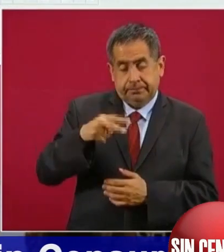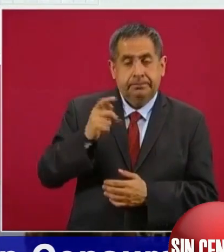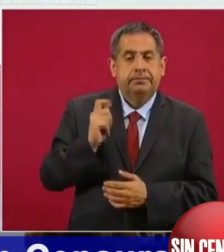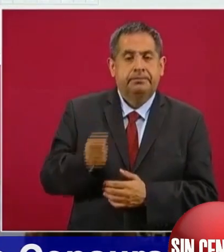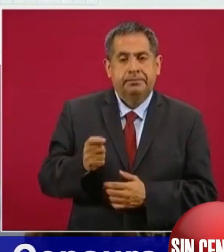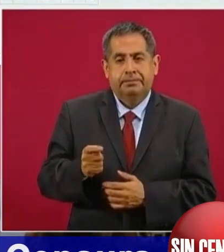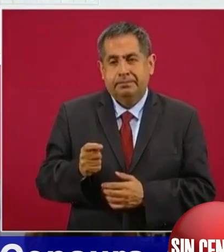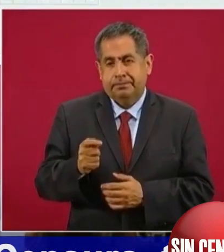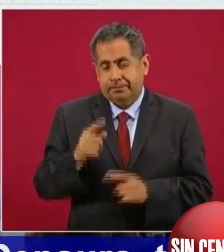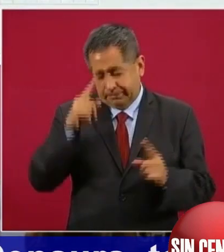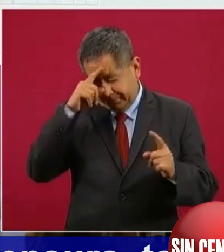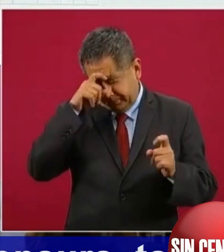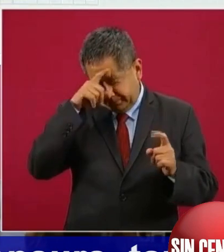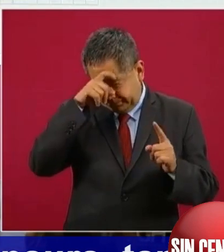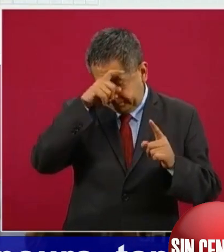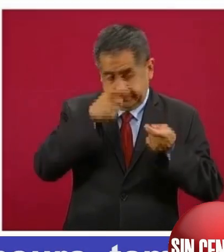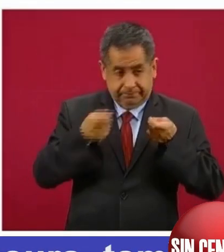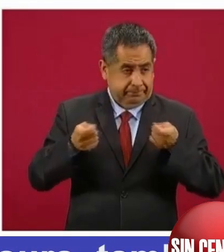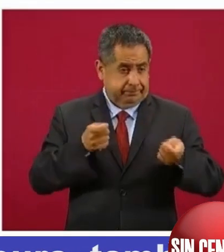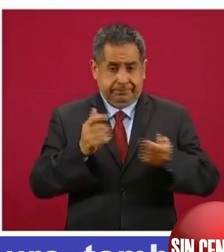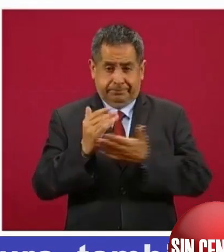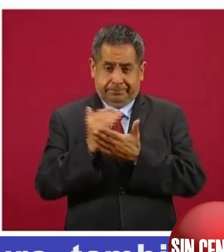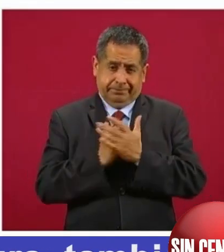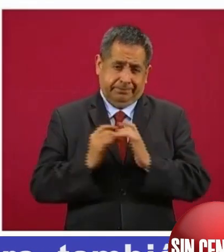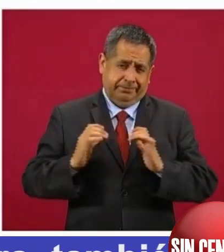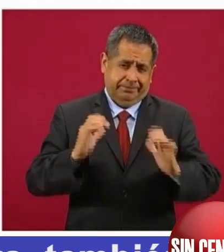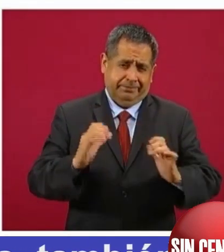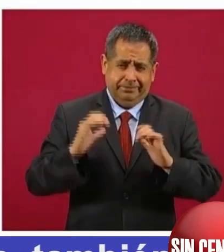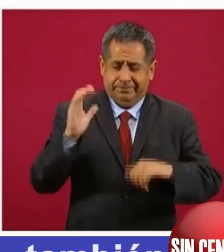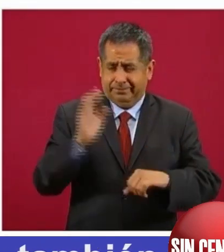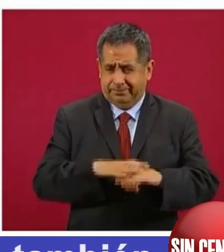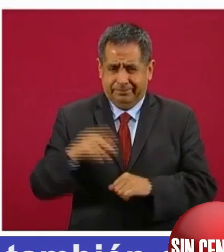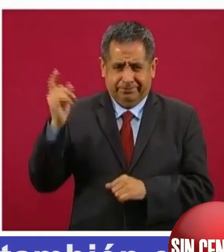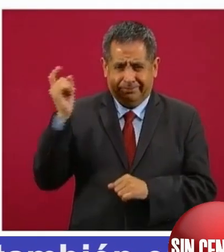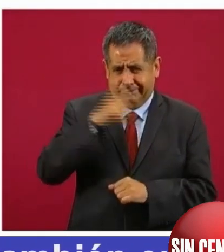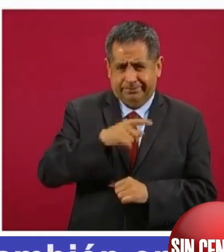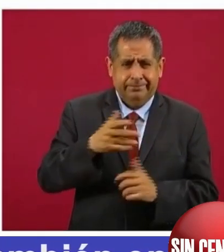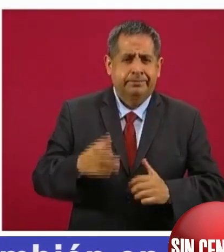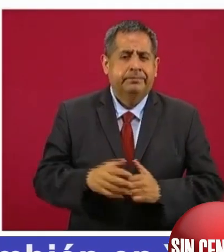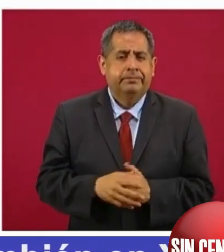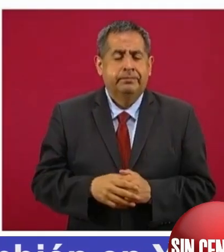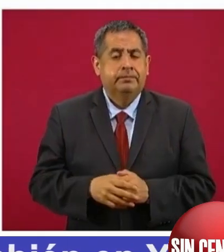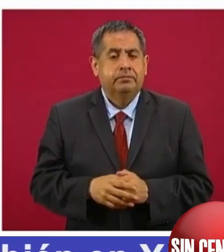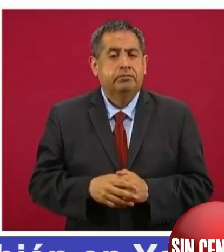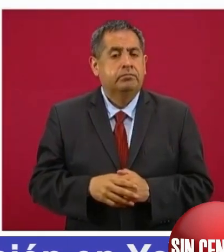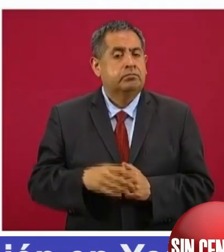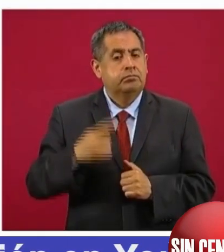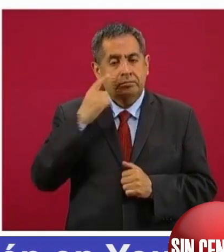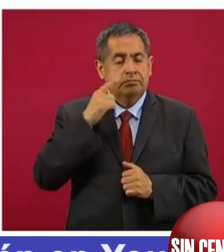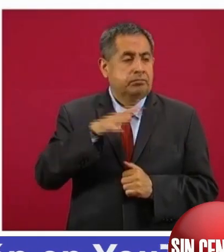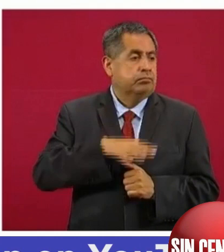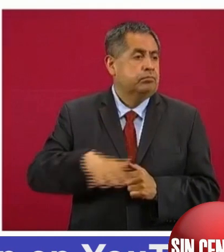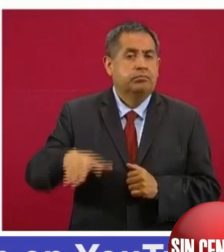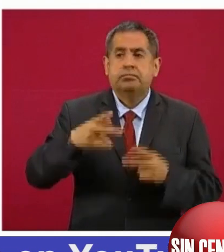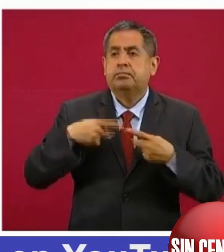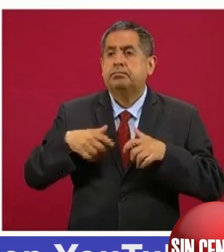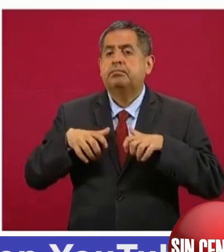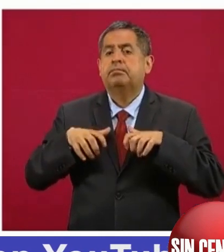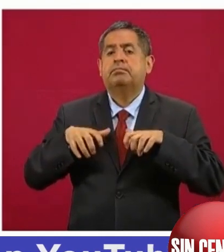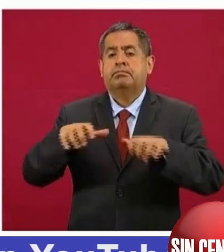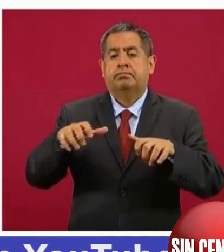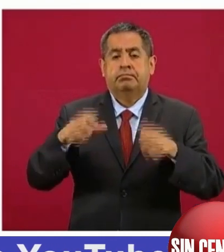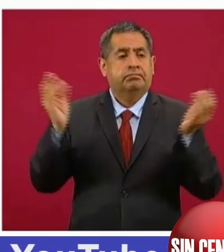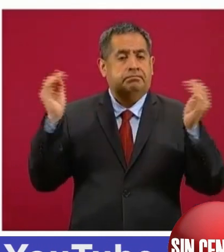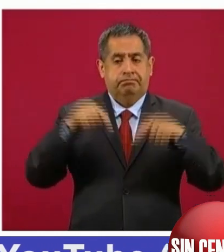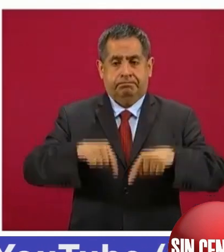zona de muy difícil control epidémico, lo hemos destacado, la más difícil. Casi la cuarta parte de la población mexicana